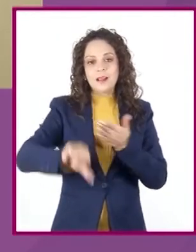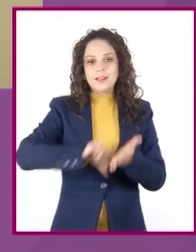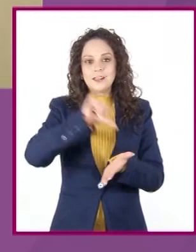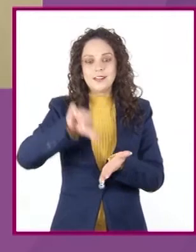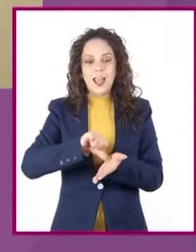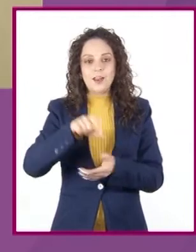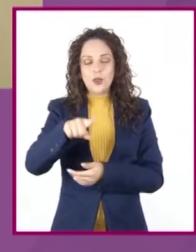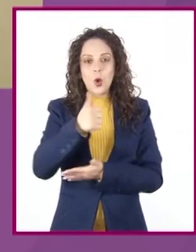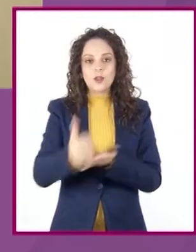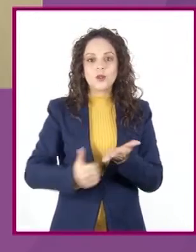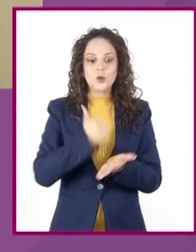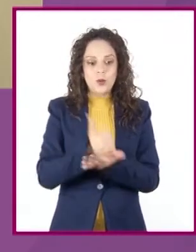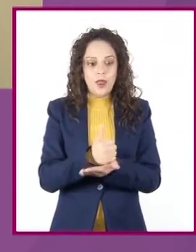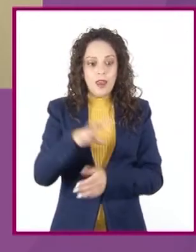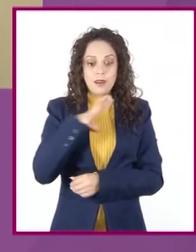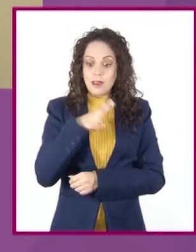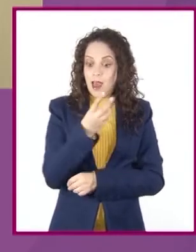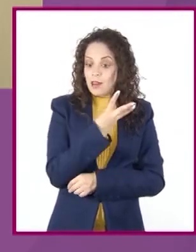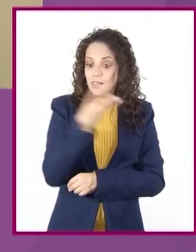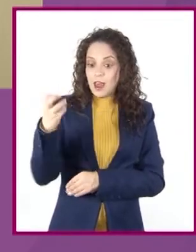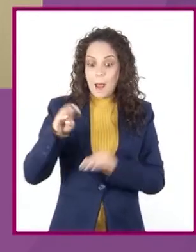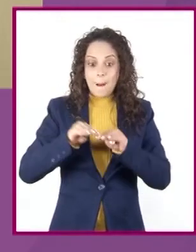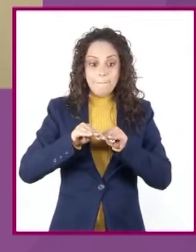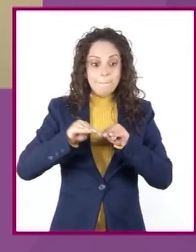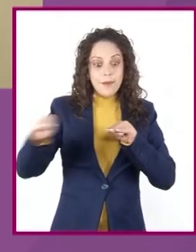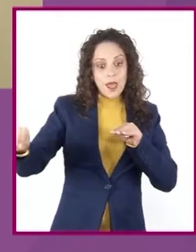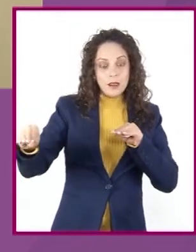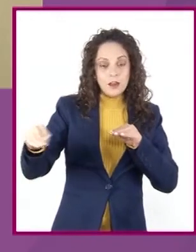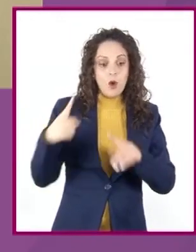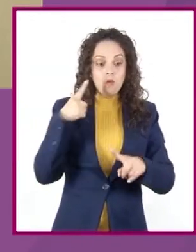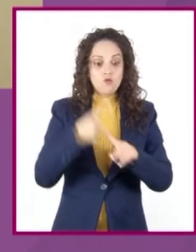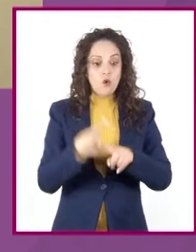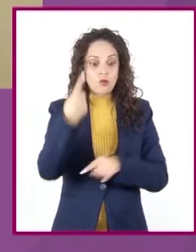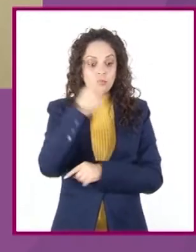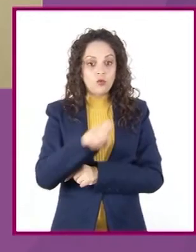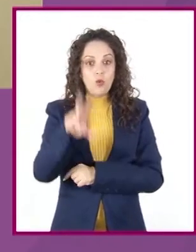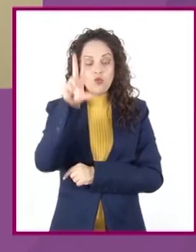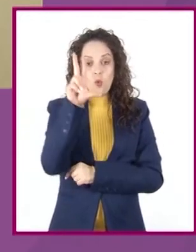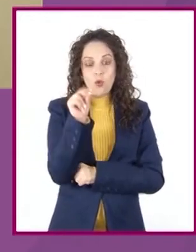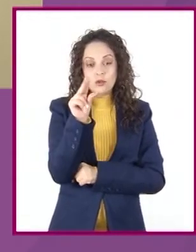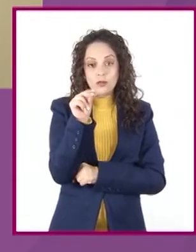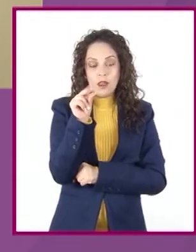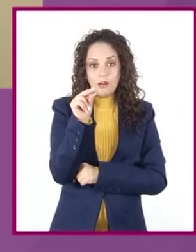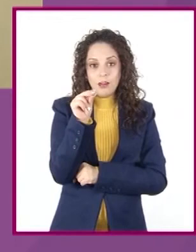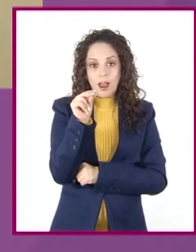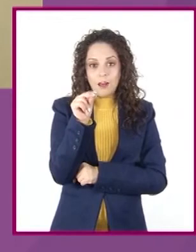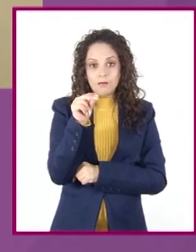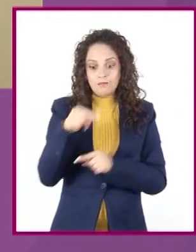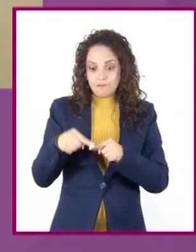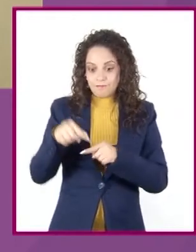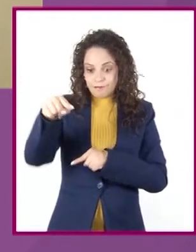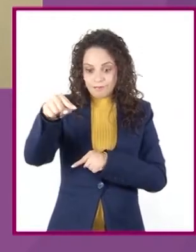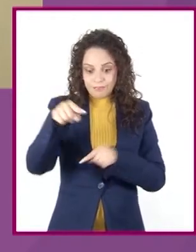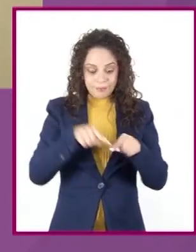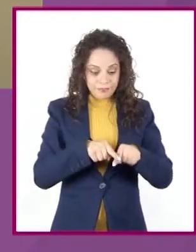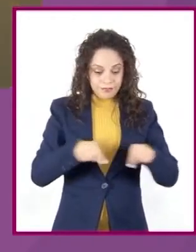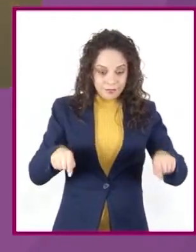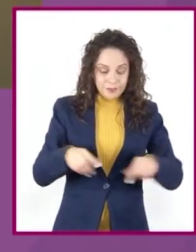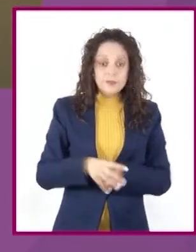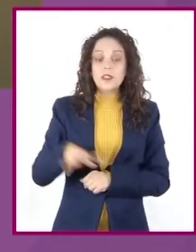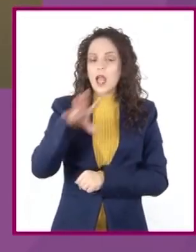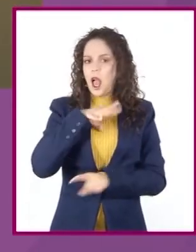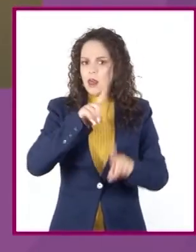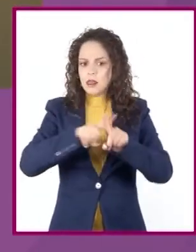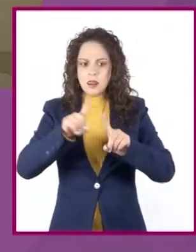y tenía 300 metros de largo por 180 de ancho. Concentró diversos edificios,